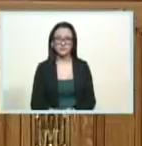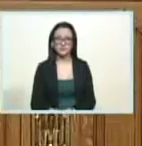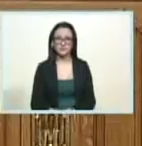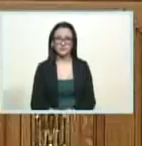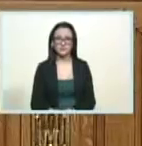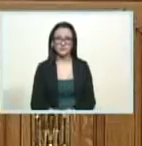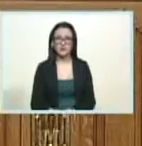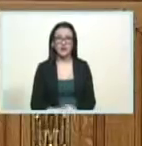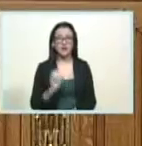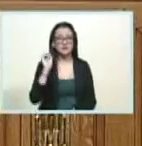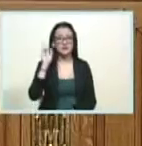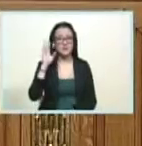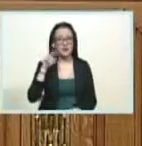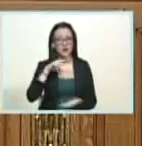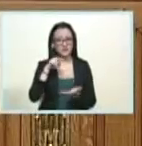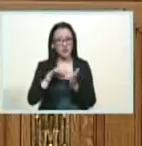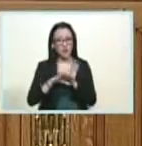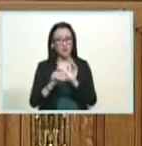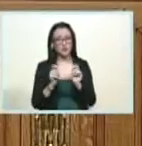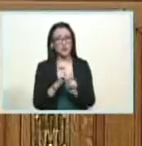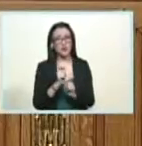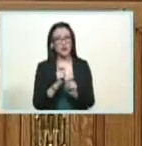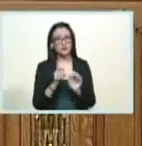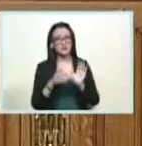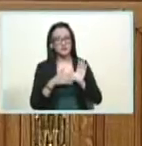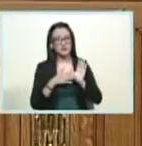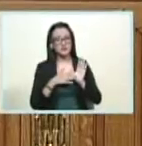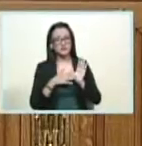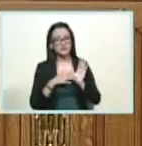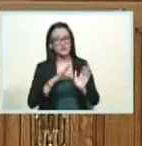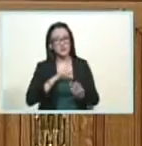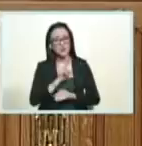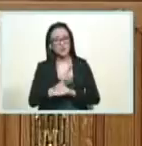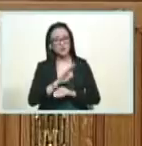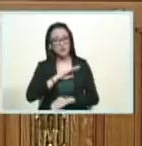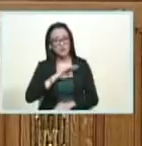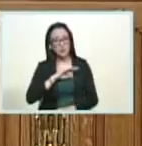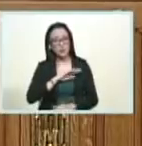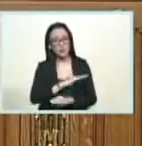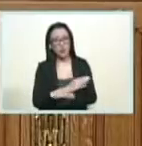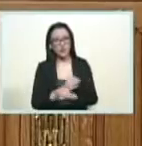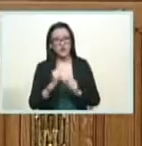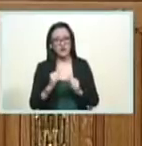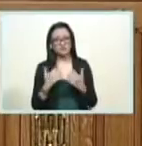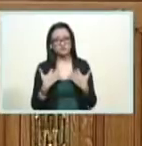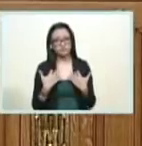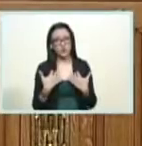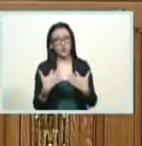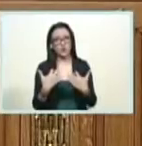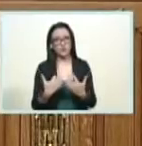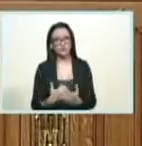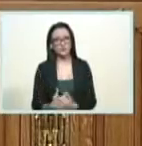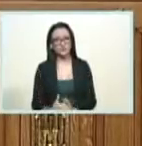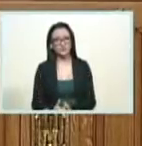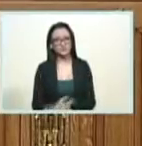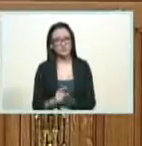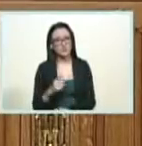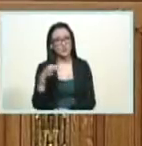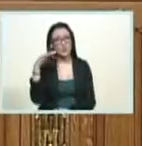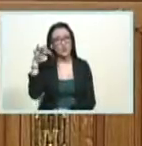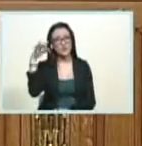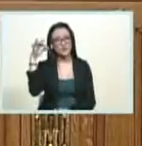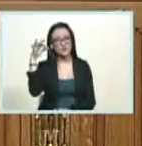Fue la Asamblea Constituyente en ejercicio y uso de sus poderes soberanos, plenipotenciarios,